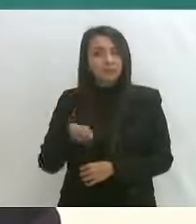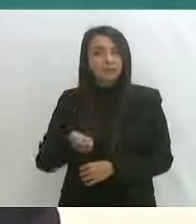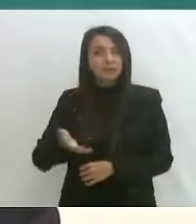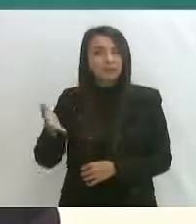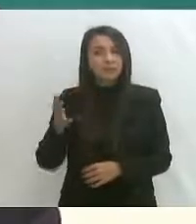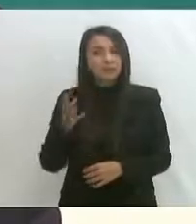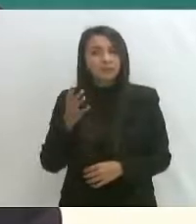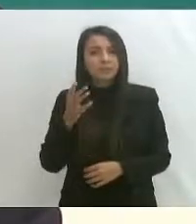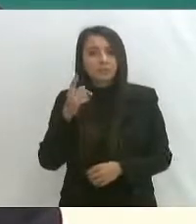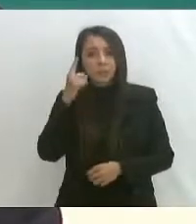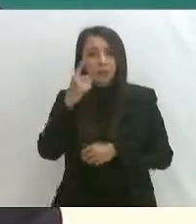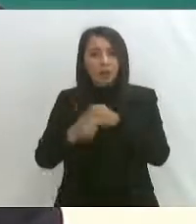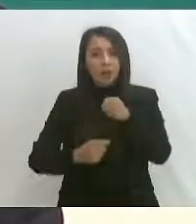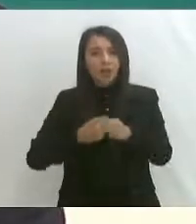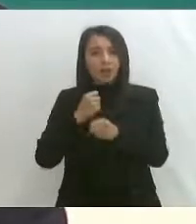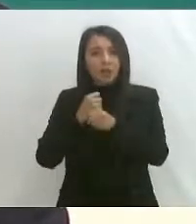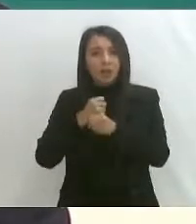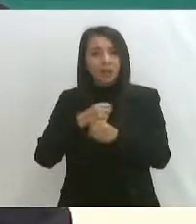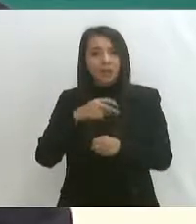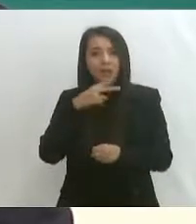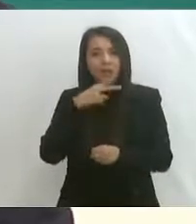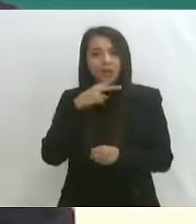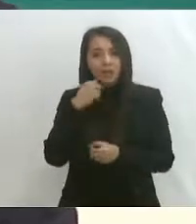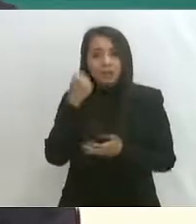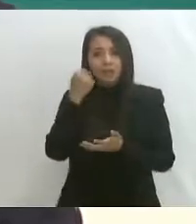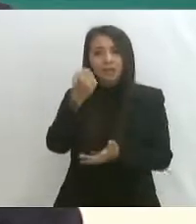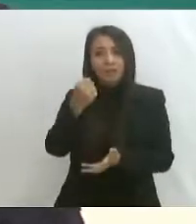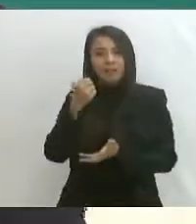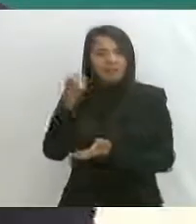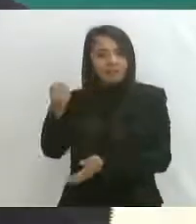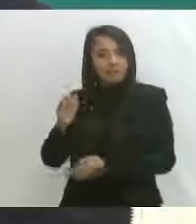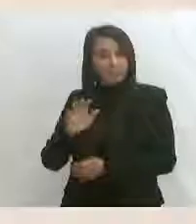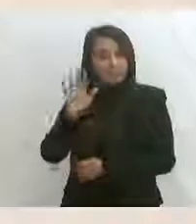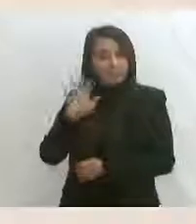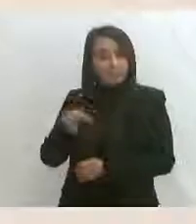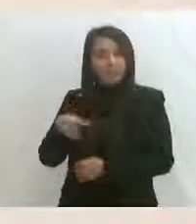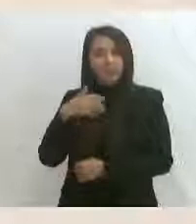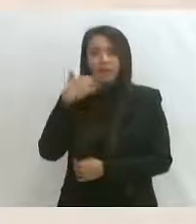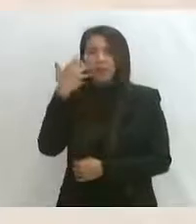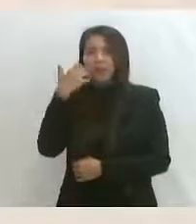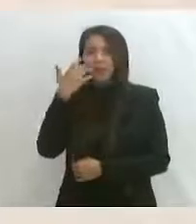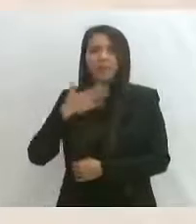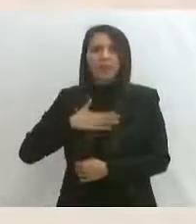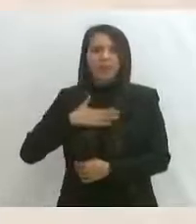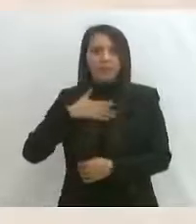Todo el mundo quería ser director de la aduana.